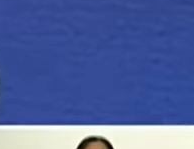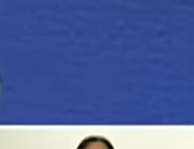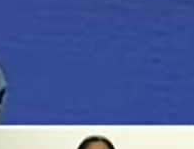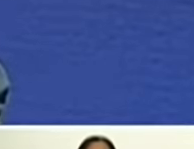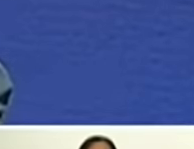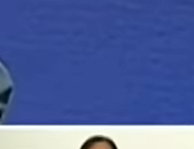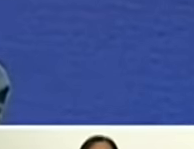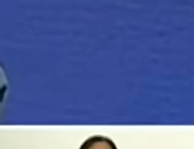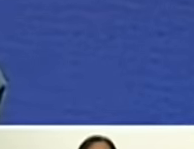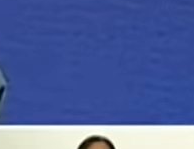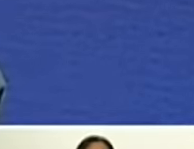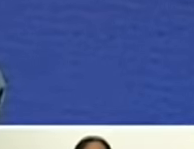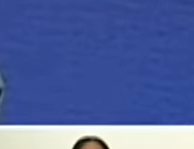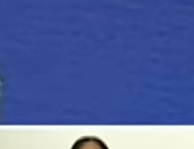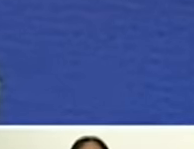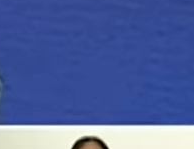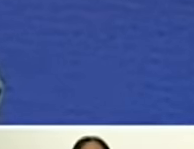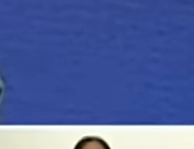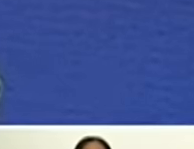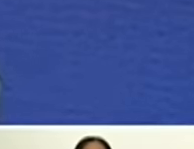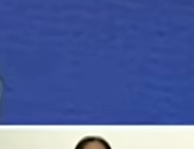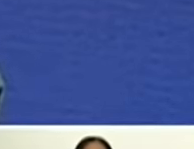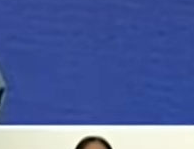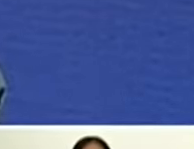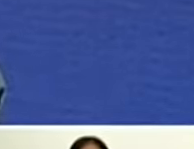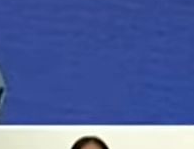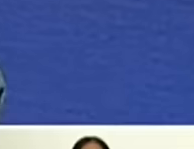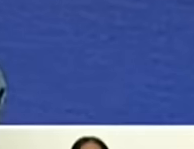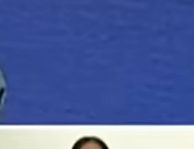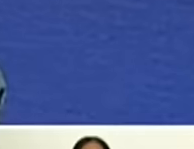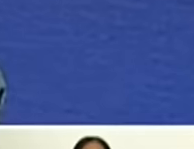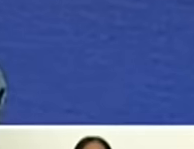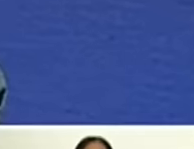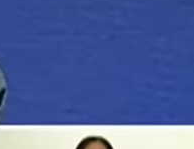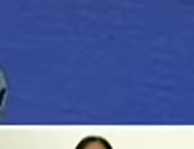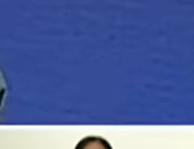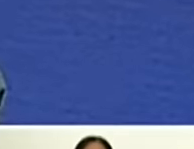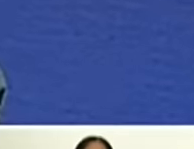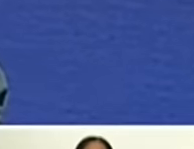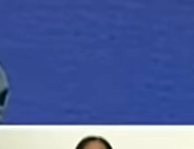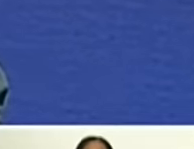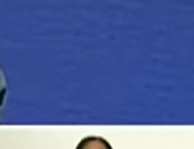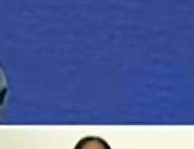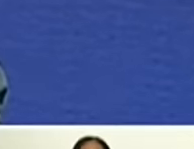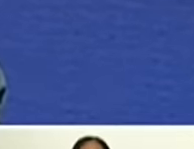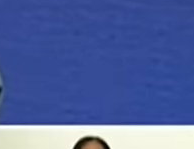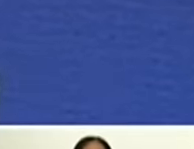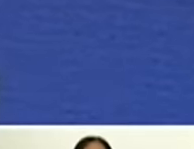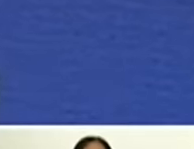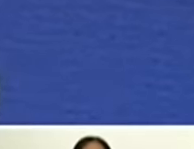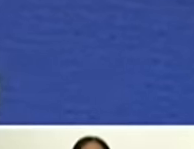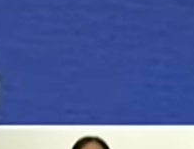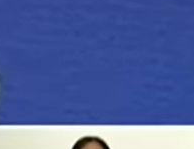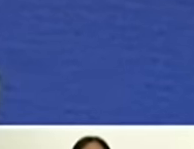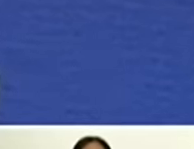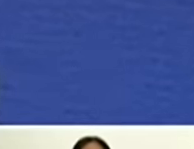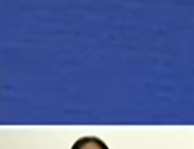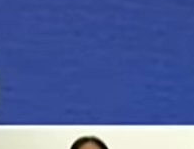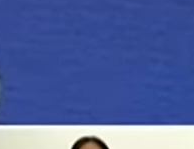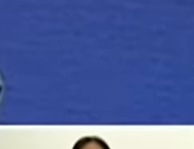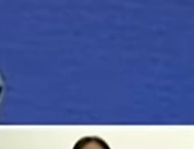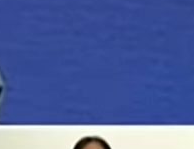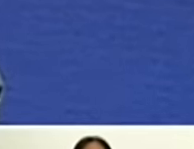noticia terrible para su ser. Dicen que esa noticia lo terminó de matar moralmente, espiritualmente.